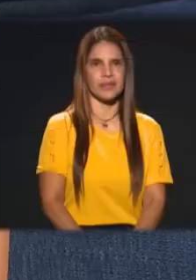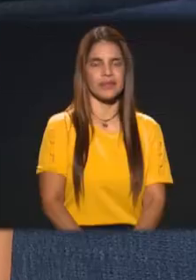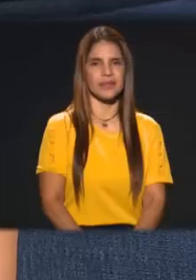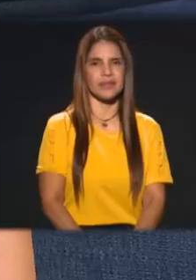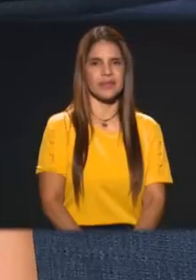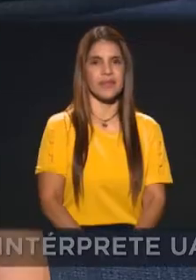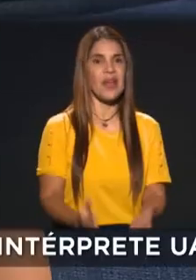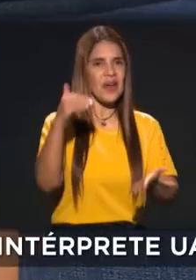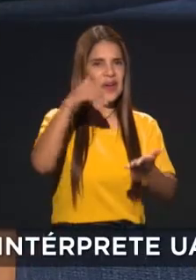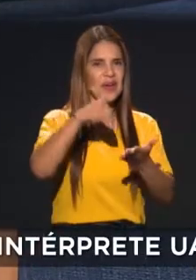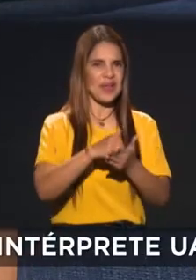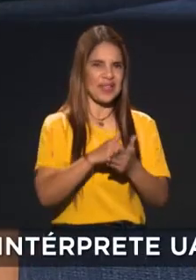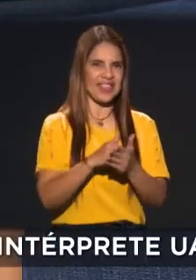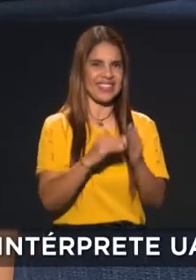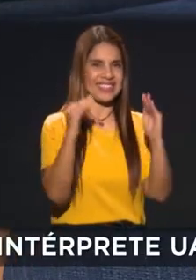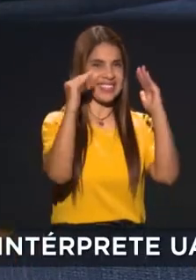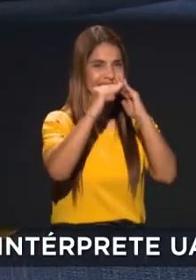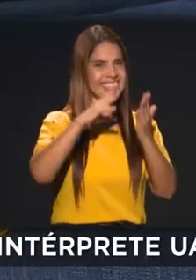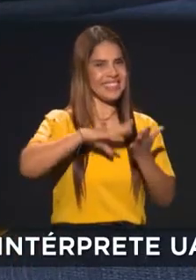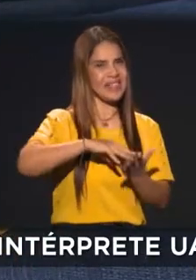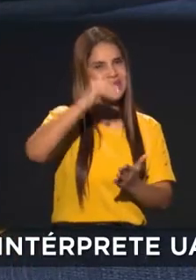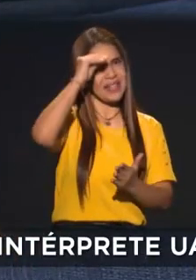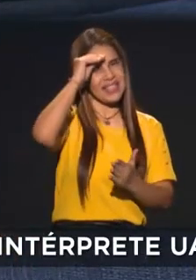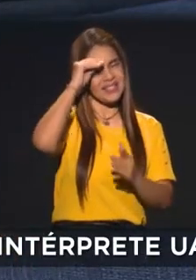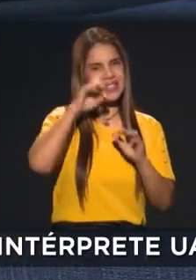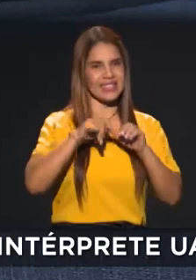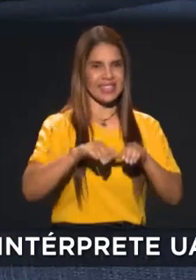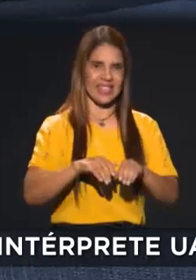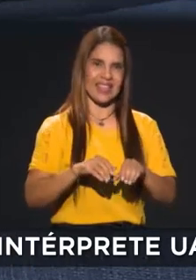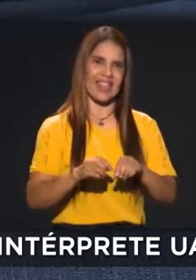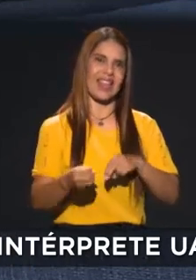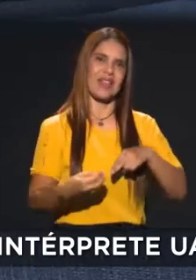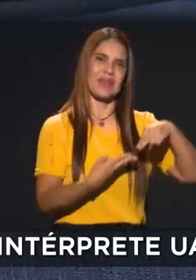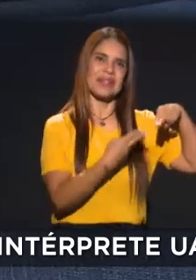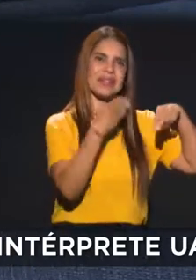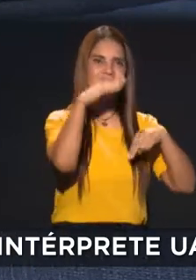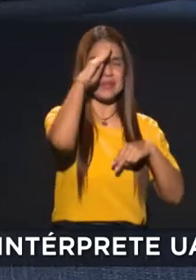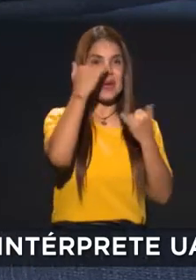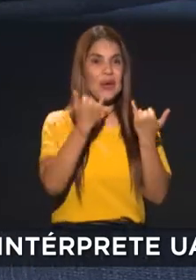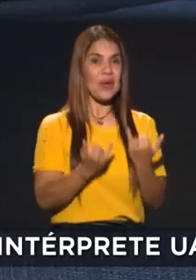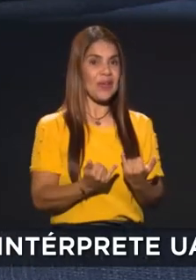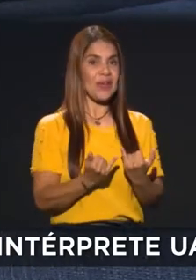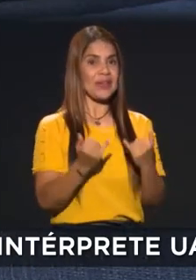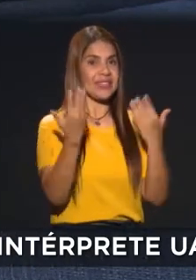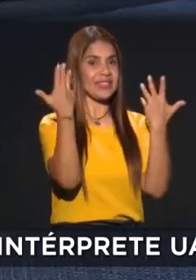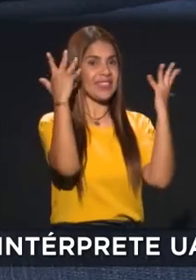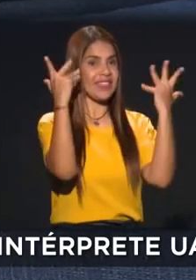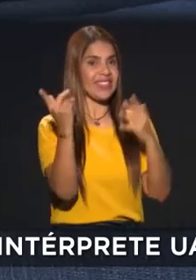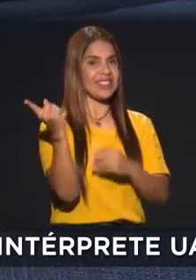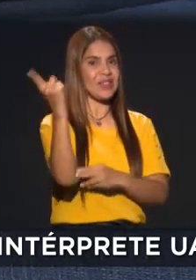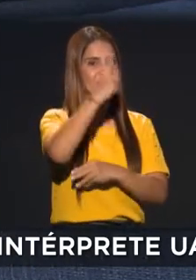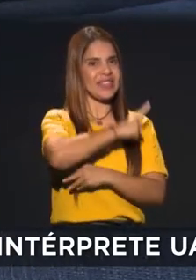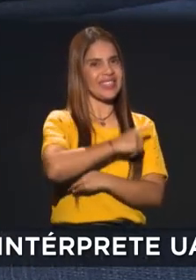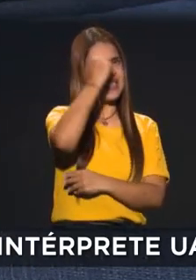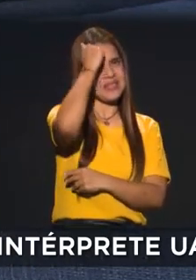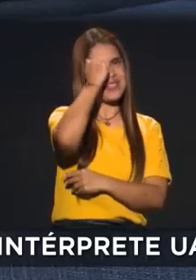Y estamos de regreso en el programa En Casa Aprendemos de la Secretaría de Educación de Medellín. Y recuerden que hoy estamos celebrando el Día del Maestro, el Día del